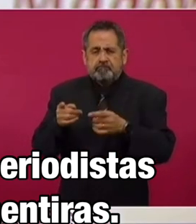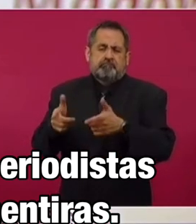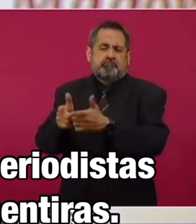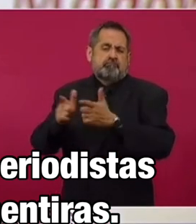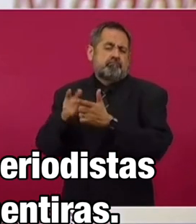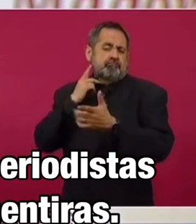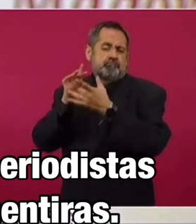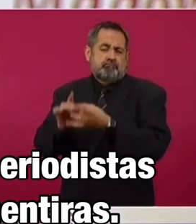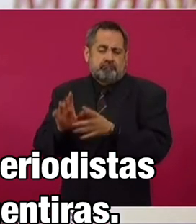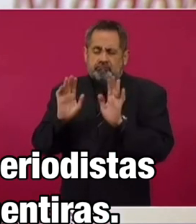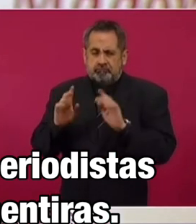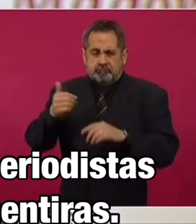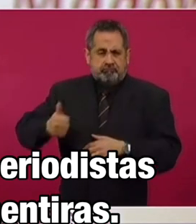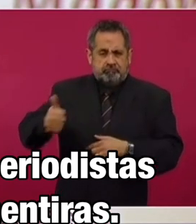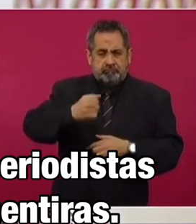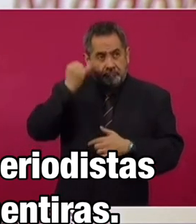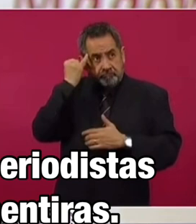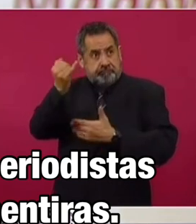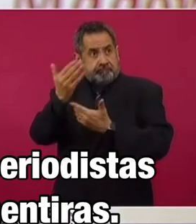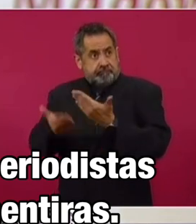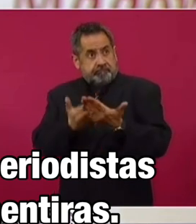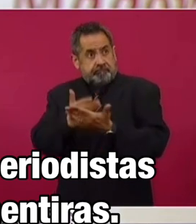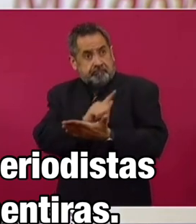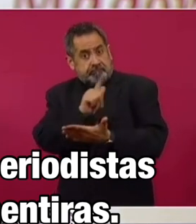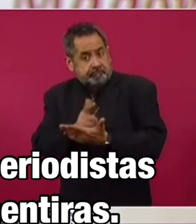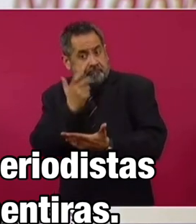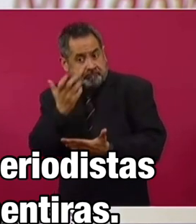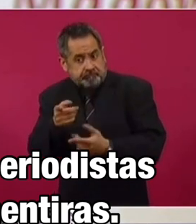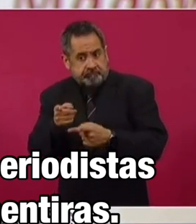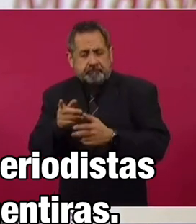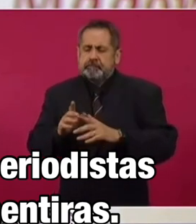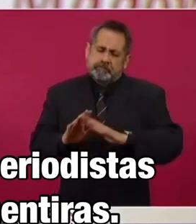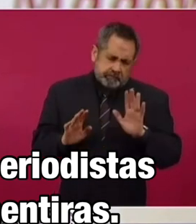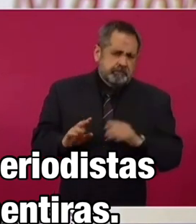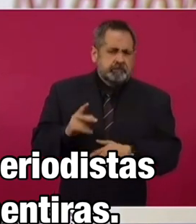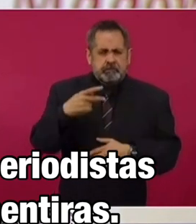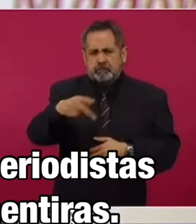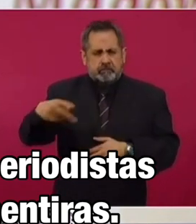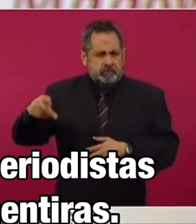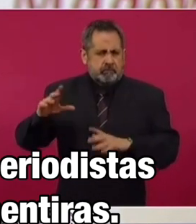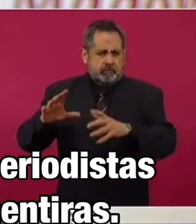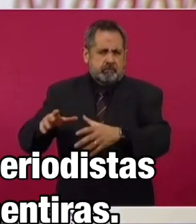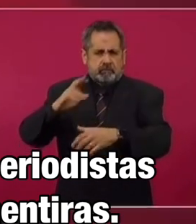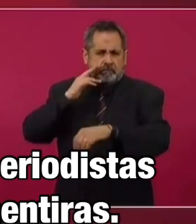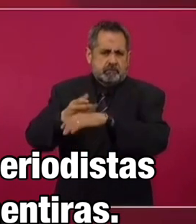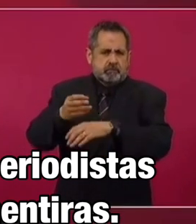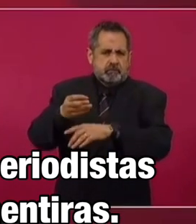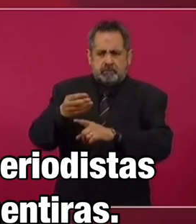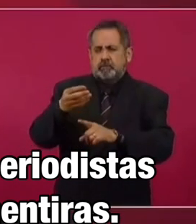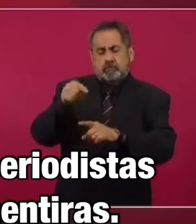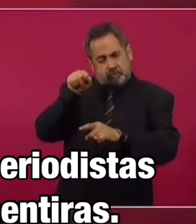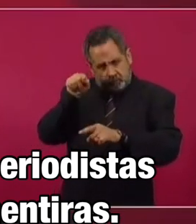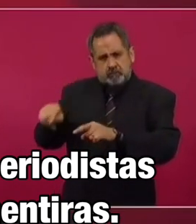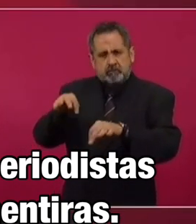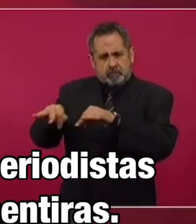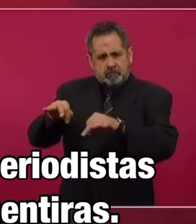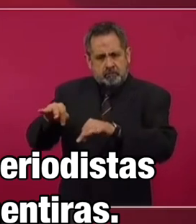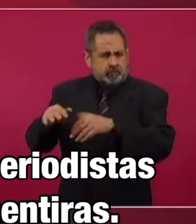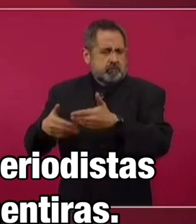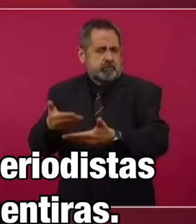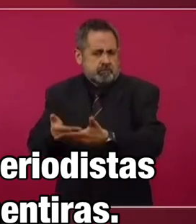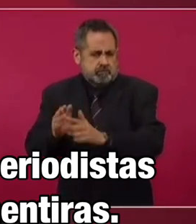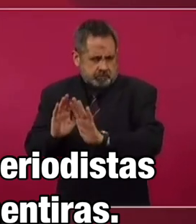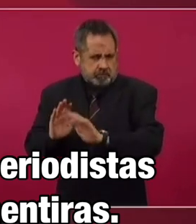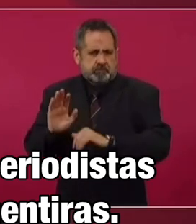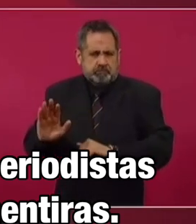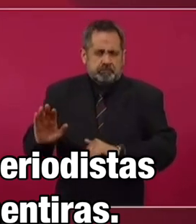de presentar iniciativas de ley, es parte de su obligación constitucional.